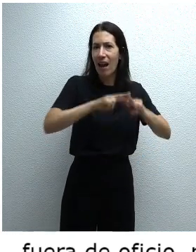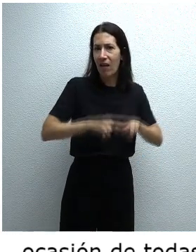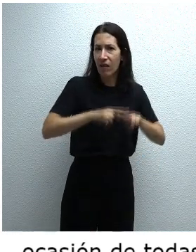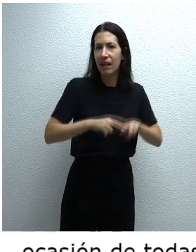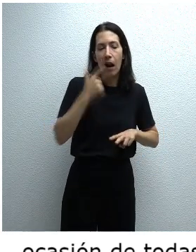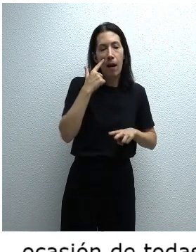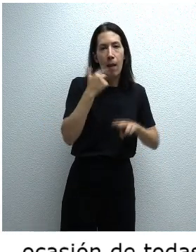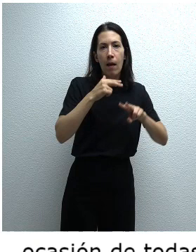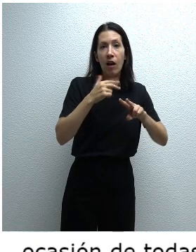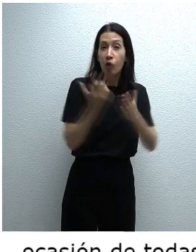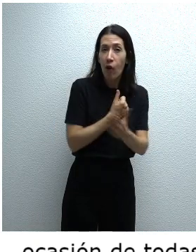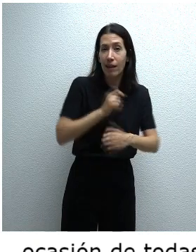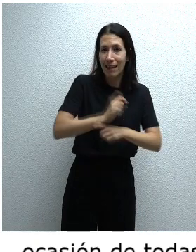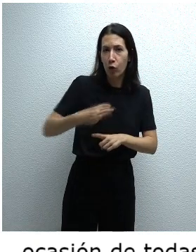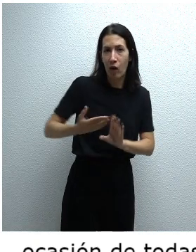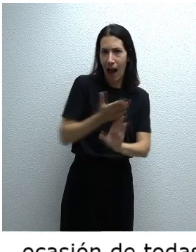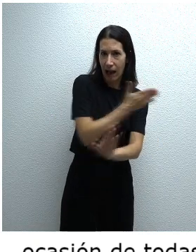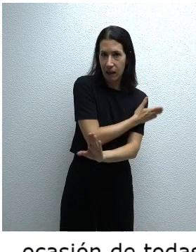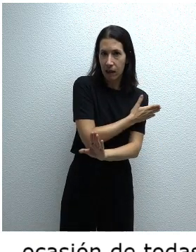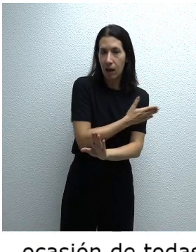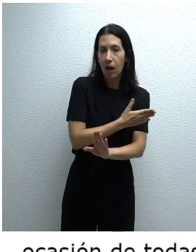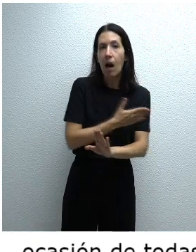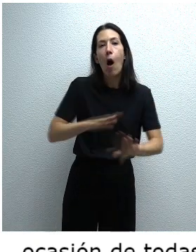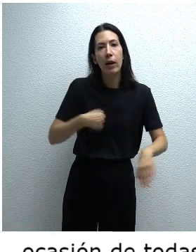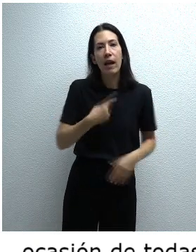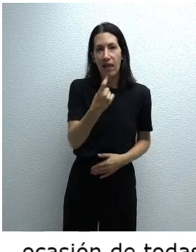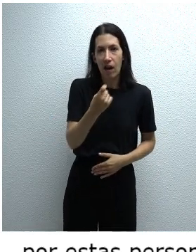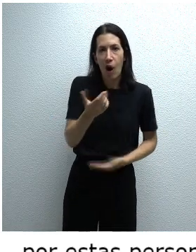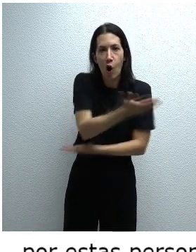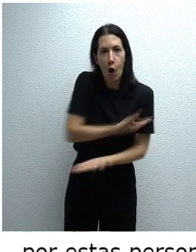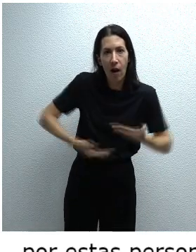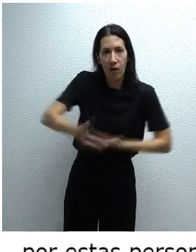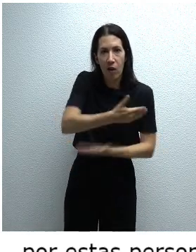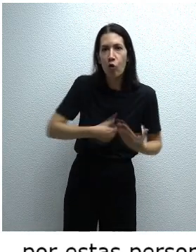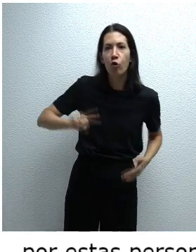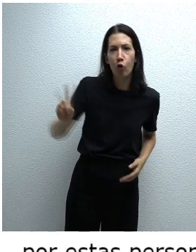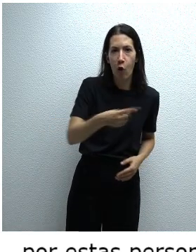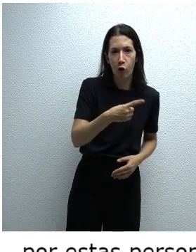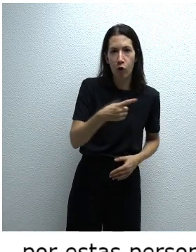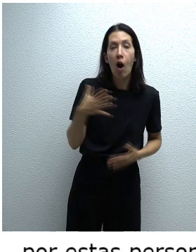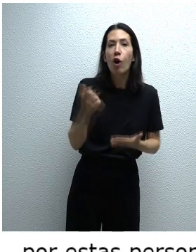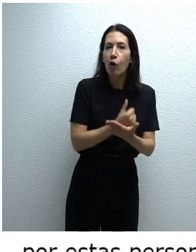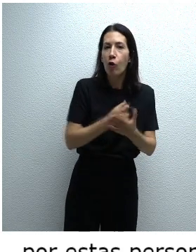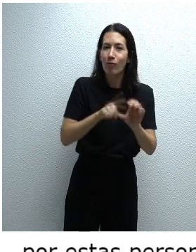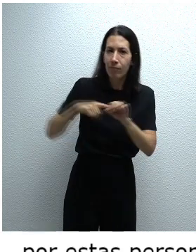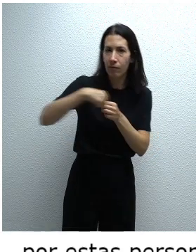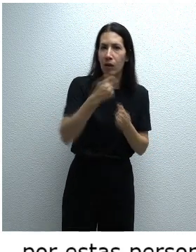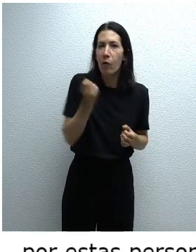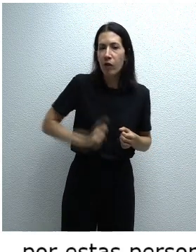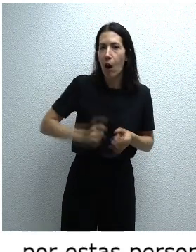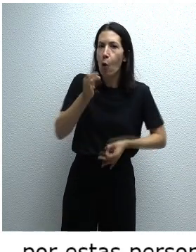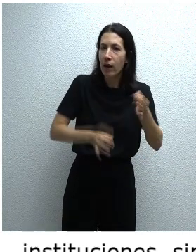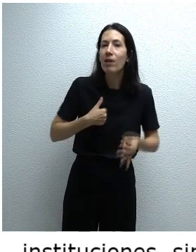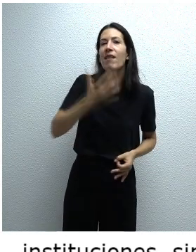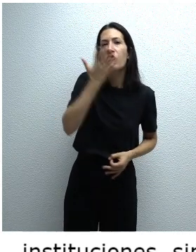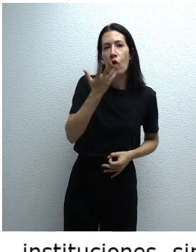todas estas instituciones, sin perjuicio de la necesaria cooperación de todos los, digamos, operadores jurídicos que tengan